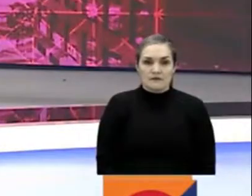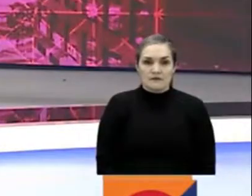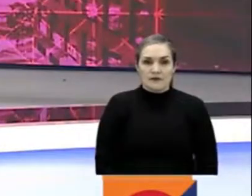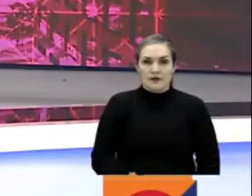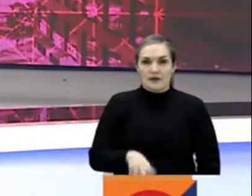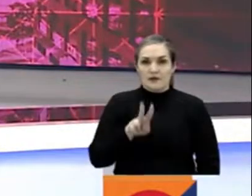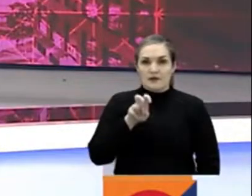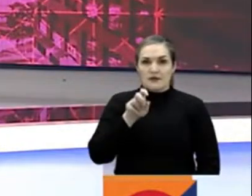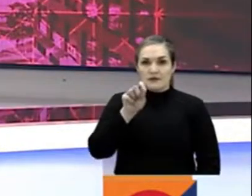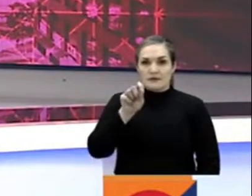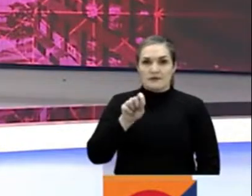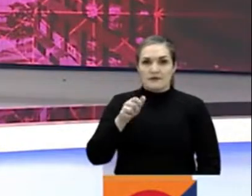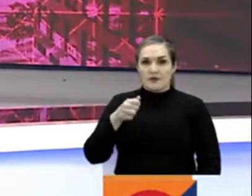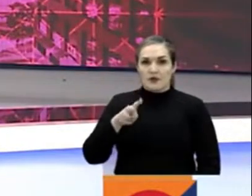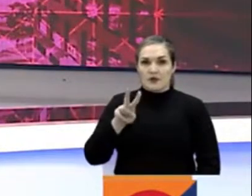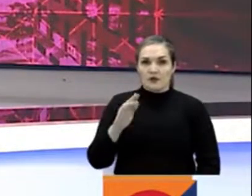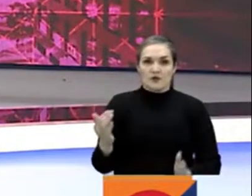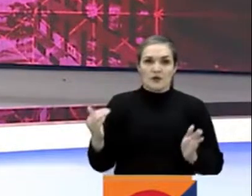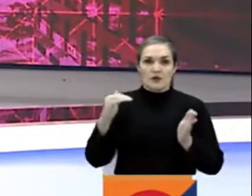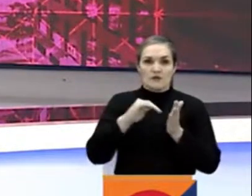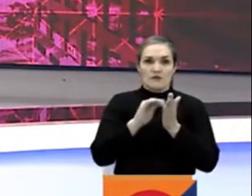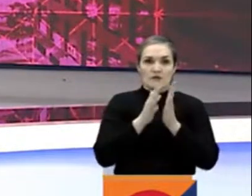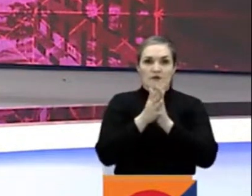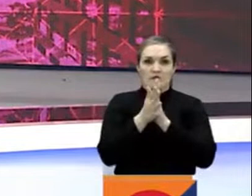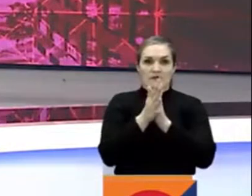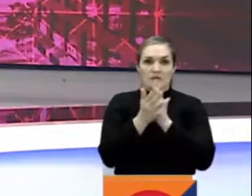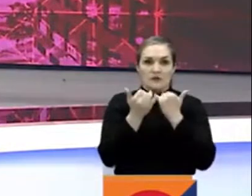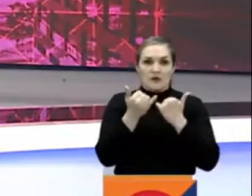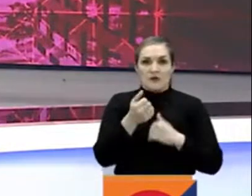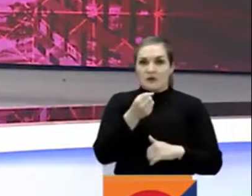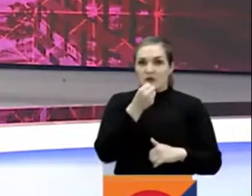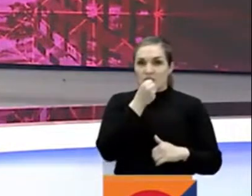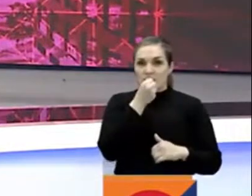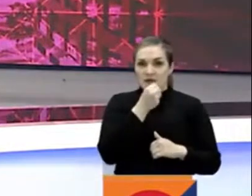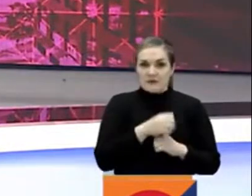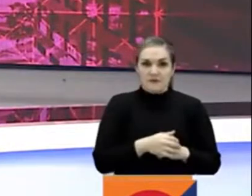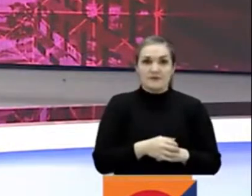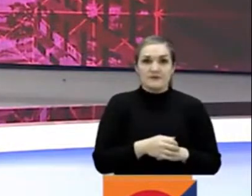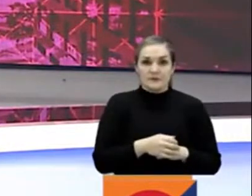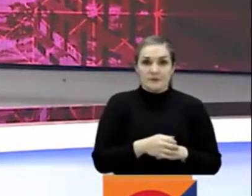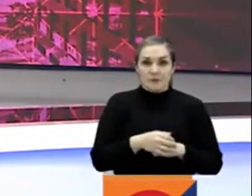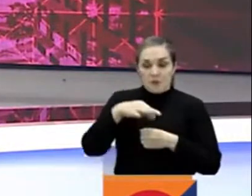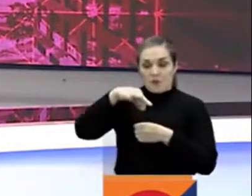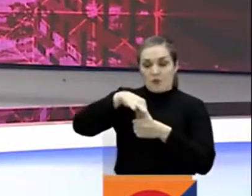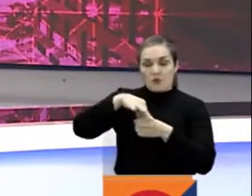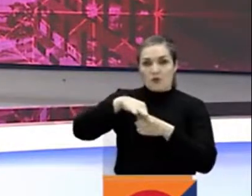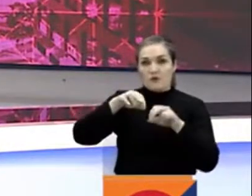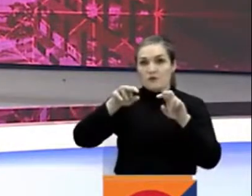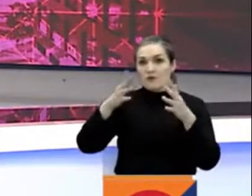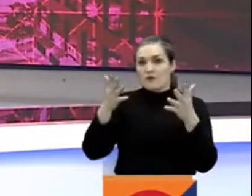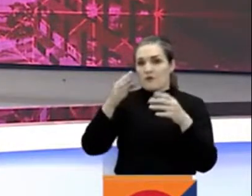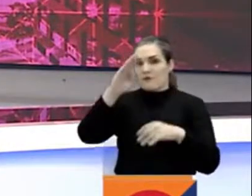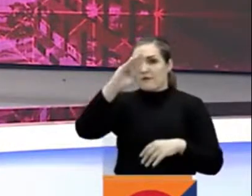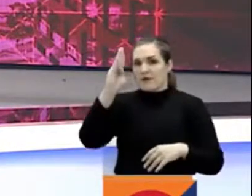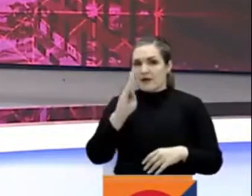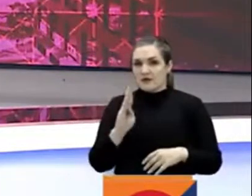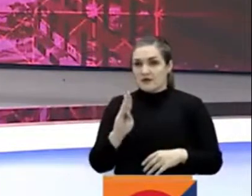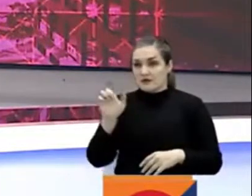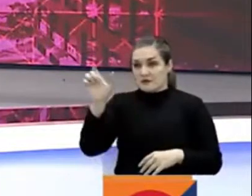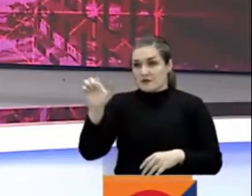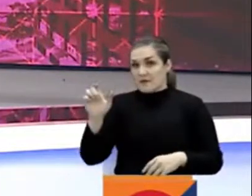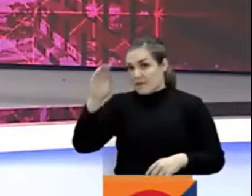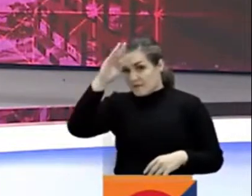7:12, volvemos con la información con la que iniciamos nuestro noticiero. Las elecciones en Brasil. En una reñida contienda, Jair